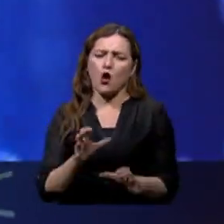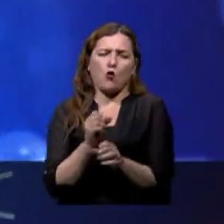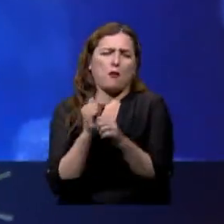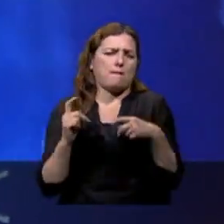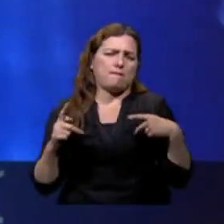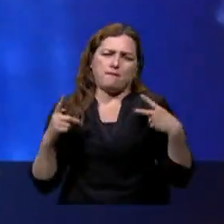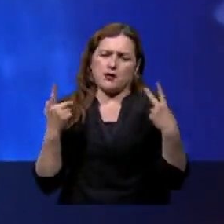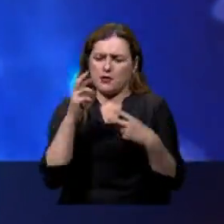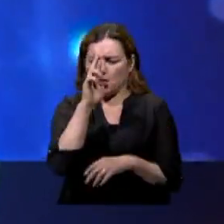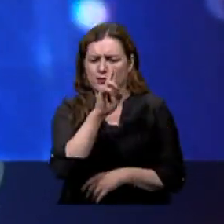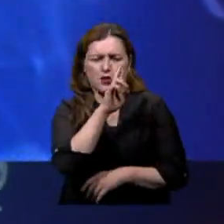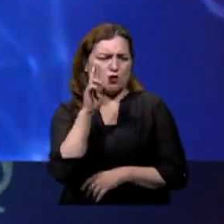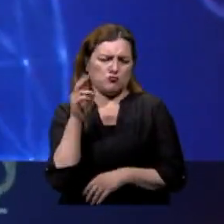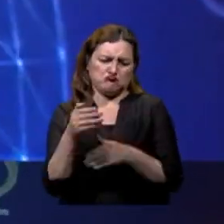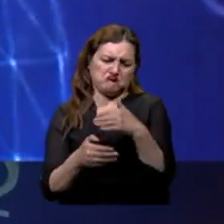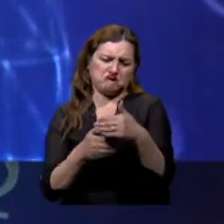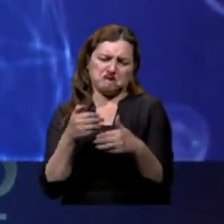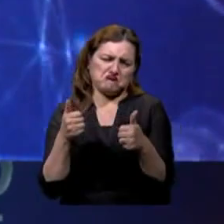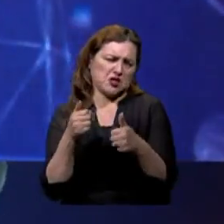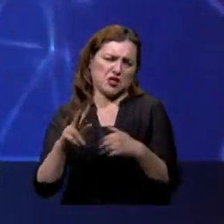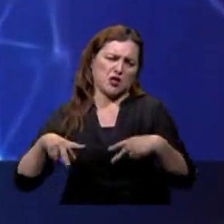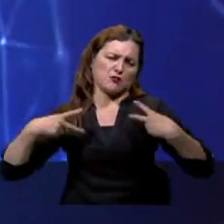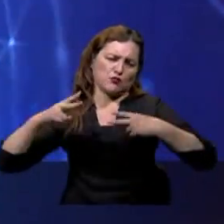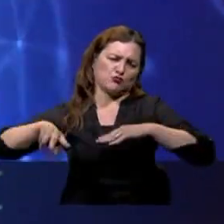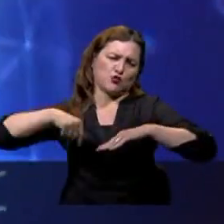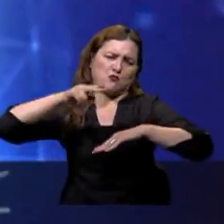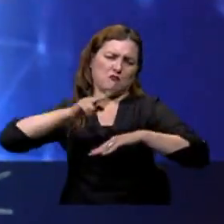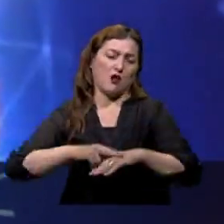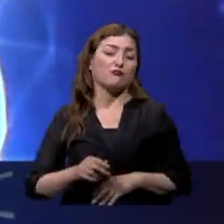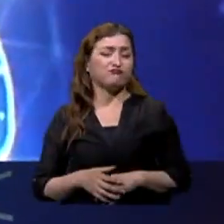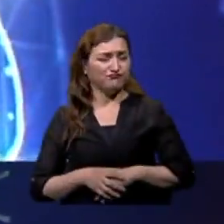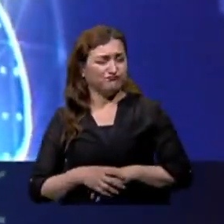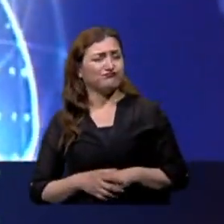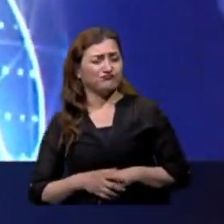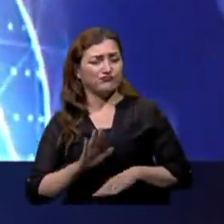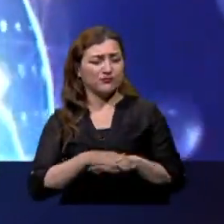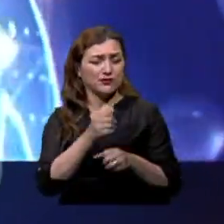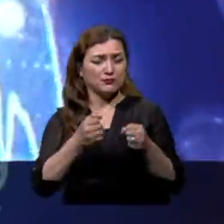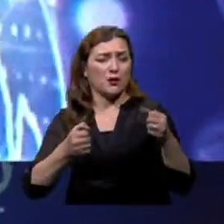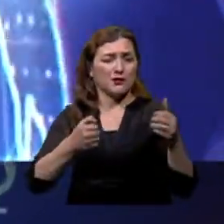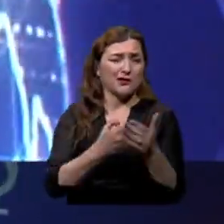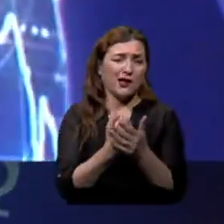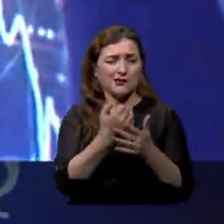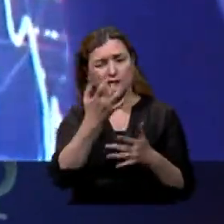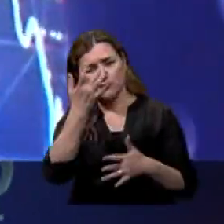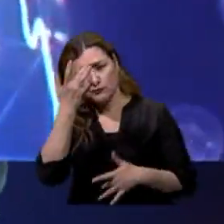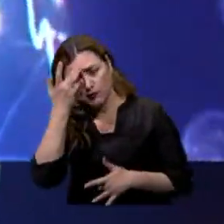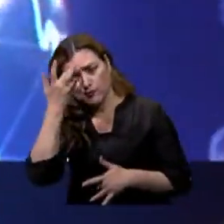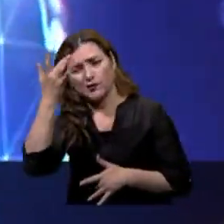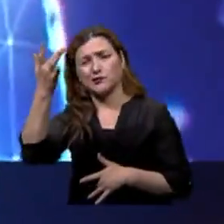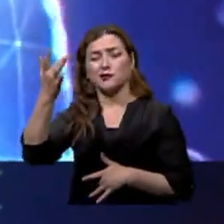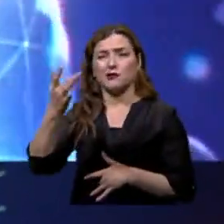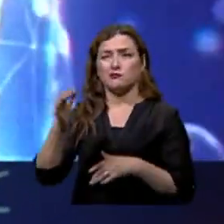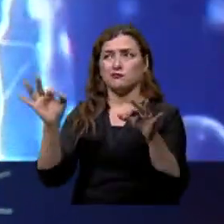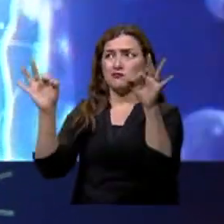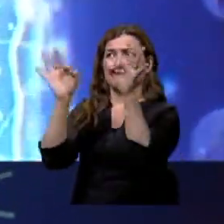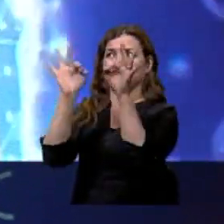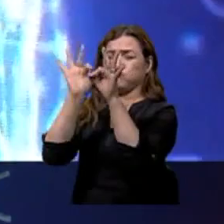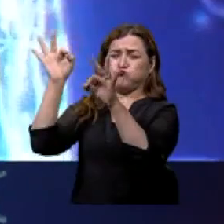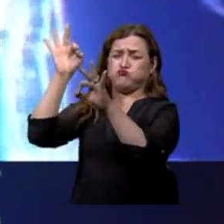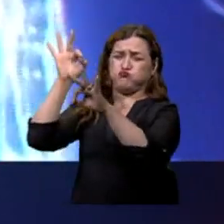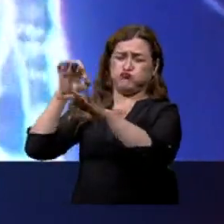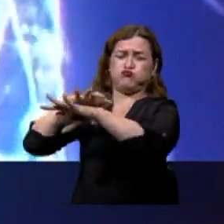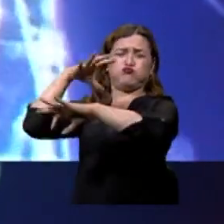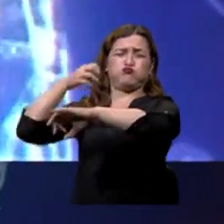laborales, las enfermedades crónicas, las quemaduras eléctricas, algunas infecciones y en casos más raros algunos tumores malignos.